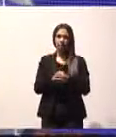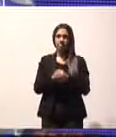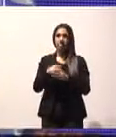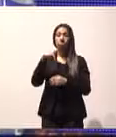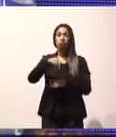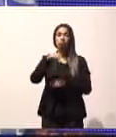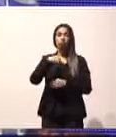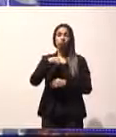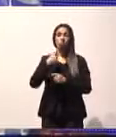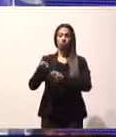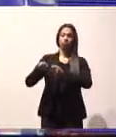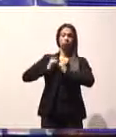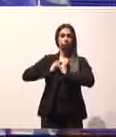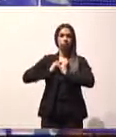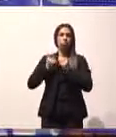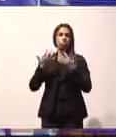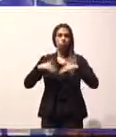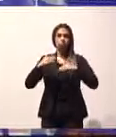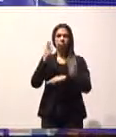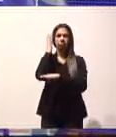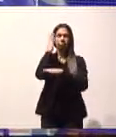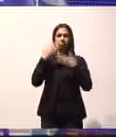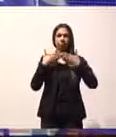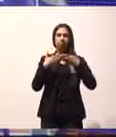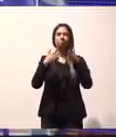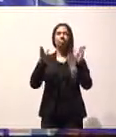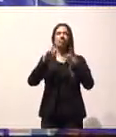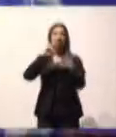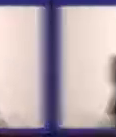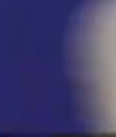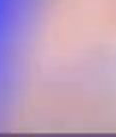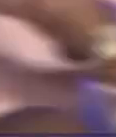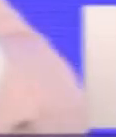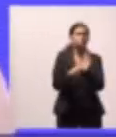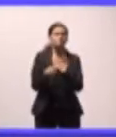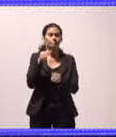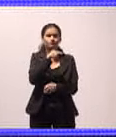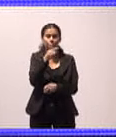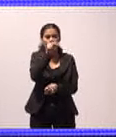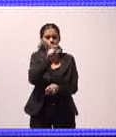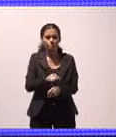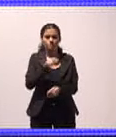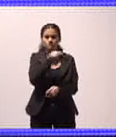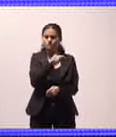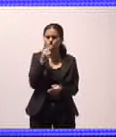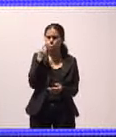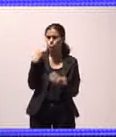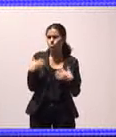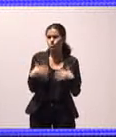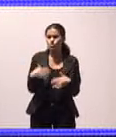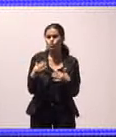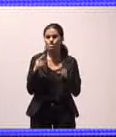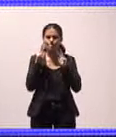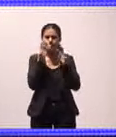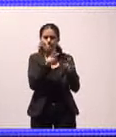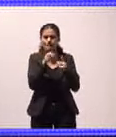tengo el privilegio, el honor de abrir este segundo espacio de diálogo. Hay unas representaciones que ponderan